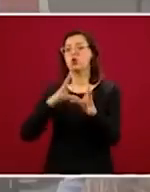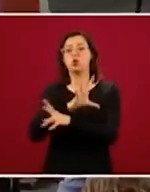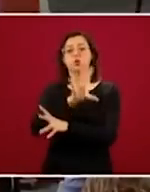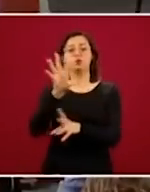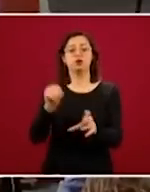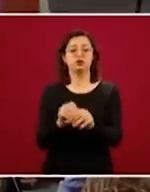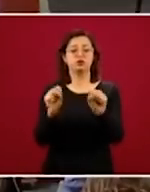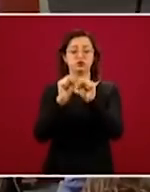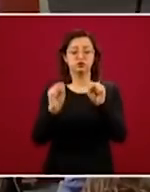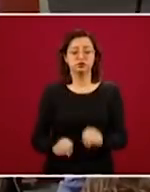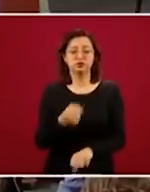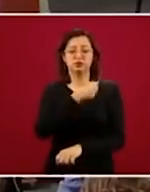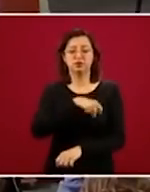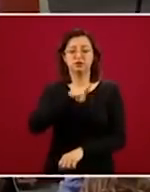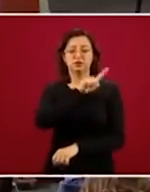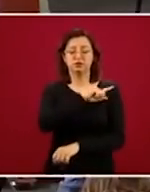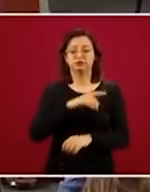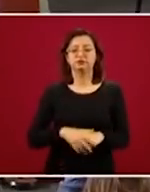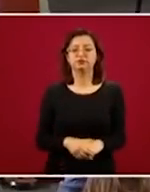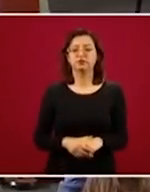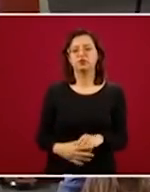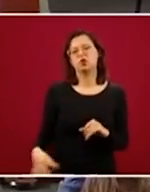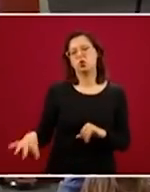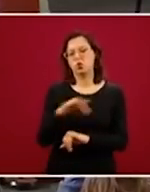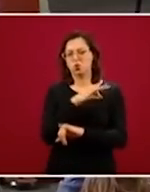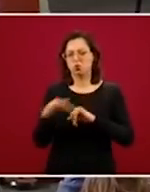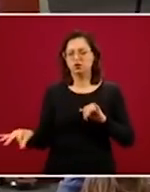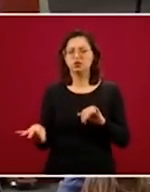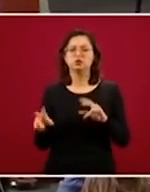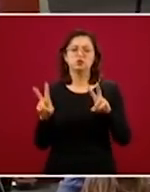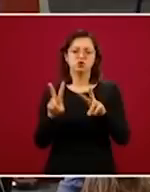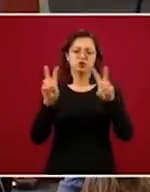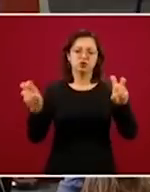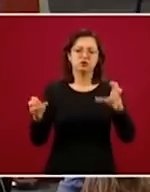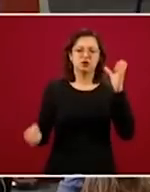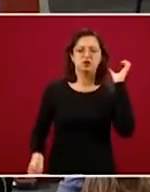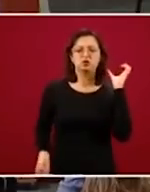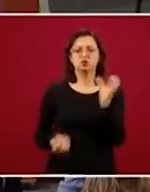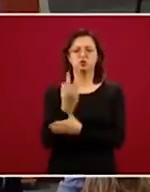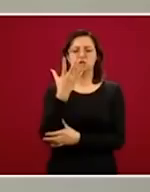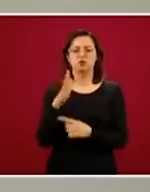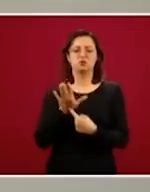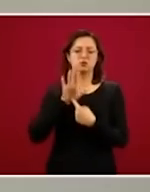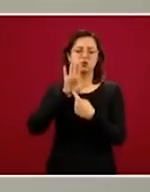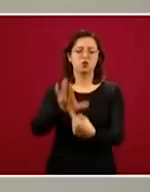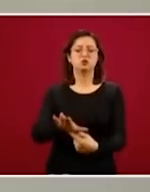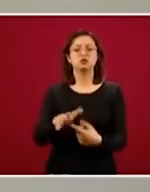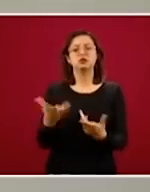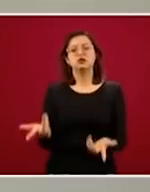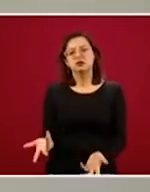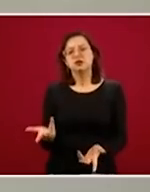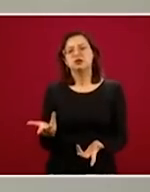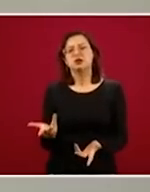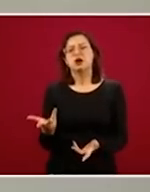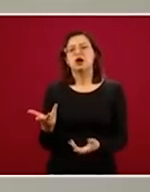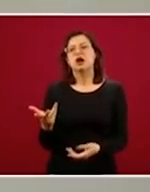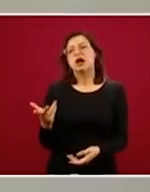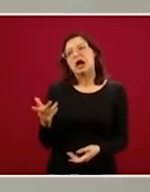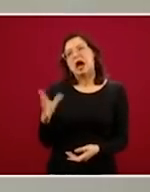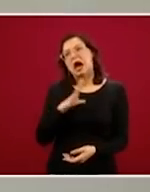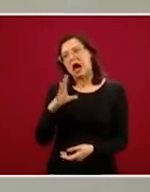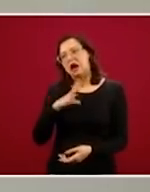salud finalmente quiero comentar algunos temas emergentes para disipar algunas efectos de la mala